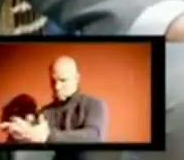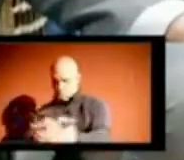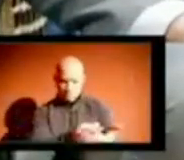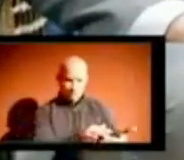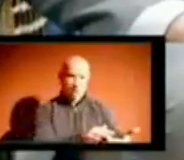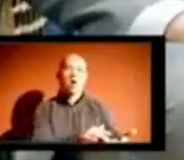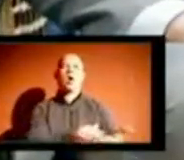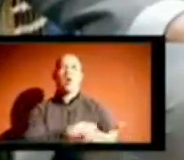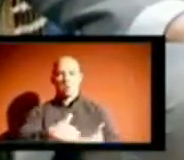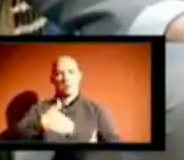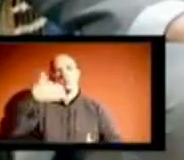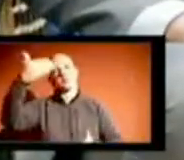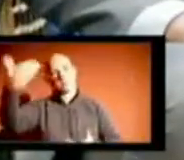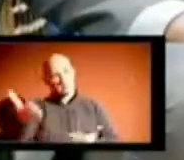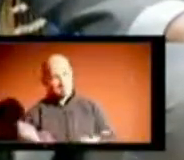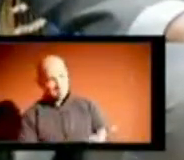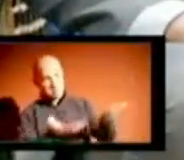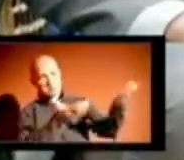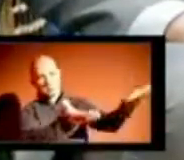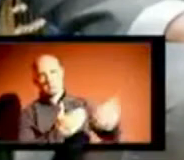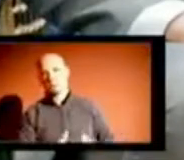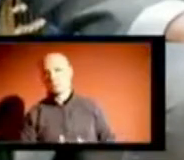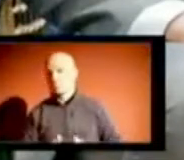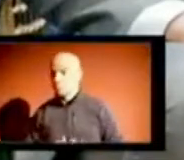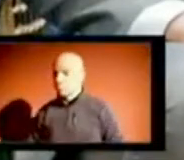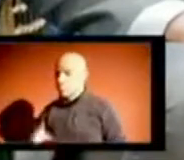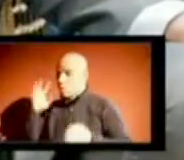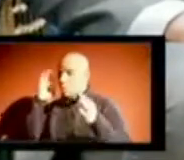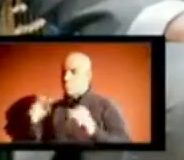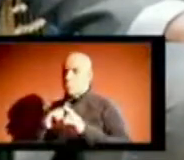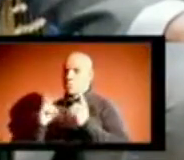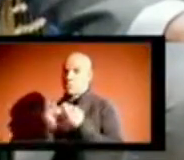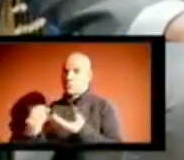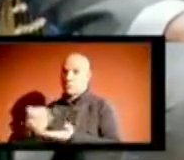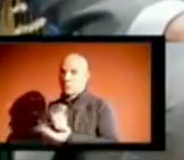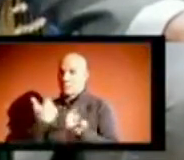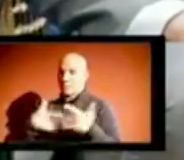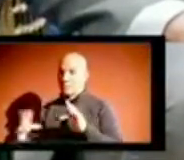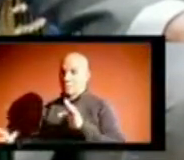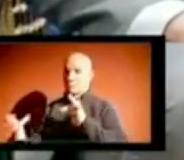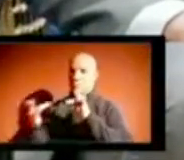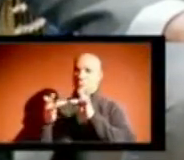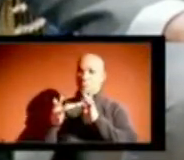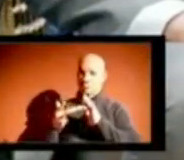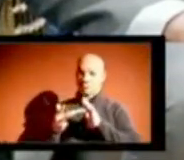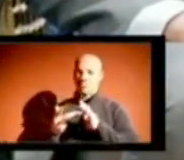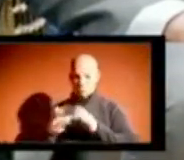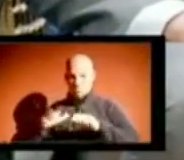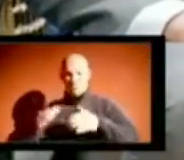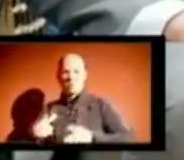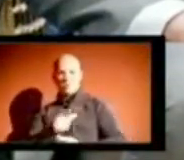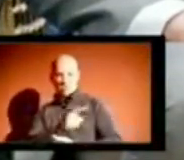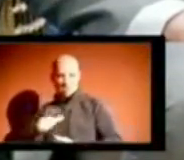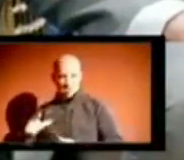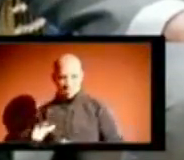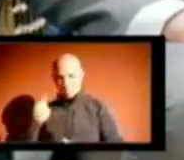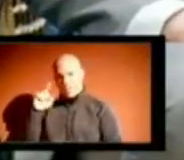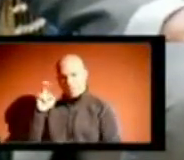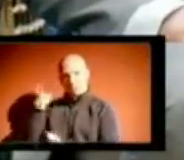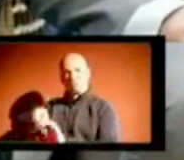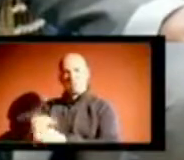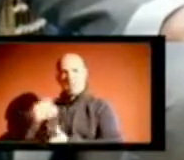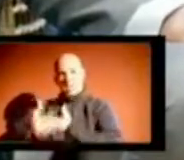considera presentar legislación. Sí, y de hecho confirmo que ya el Departamento de Hacienda ha sido contactado por la Asamblea Legislativa para participar de ese proceso